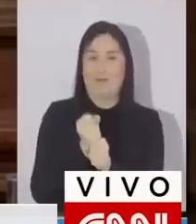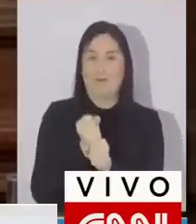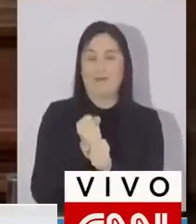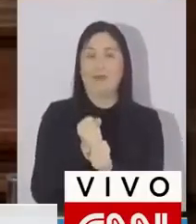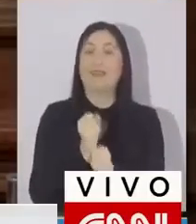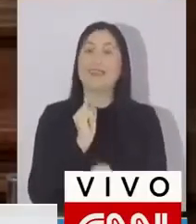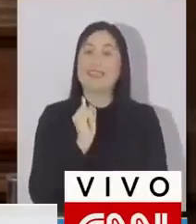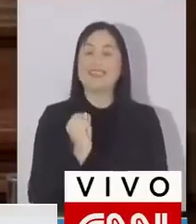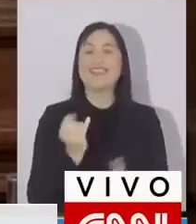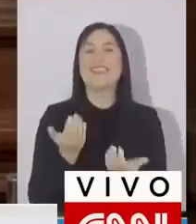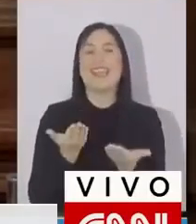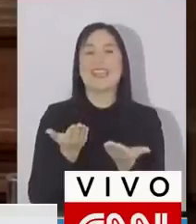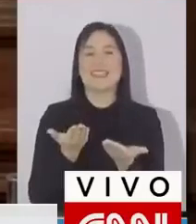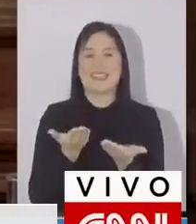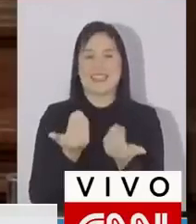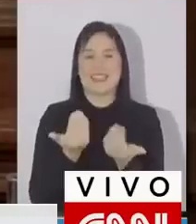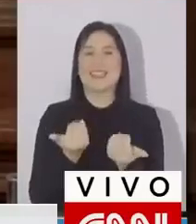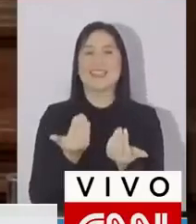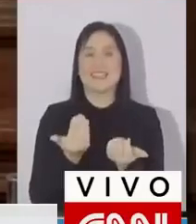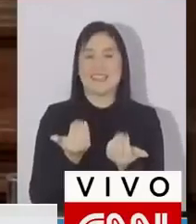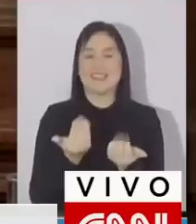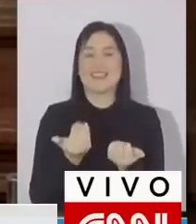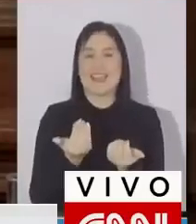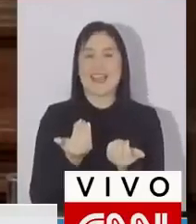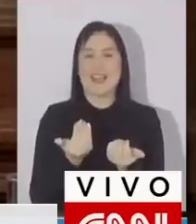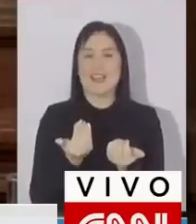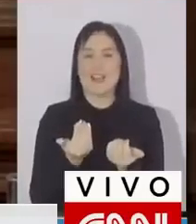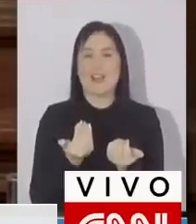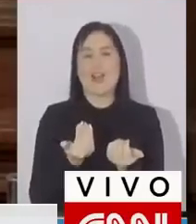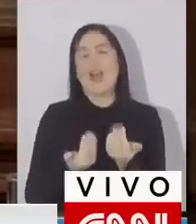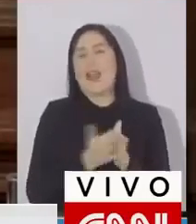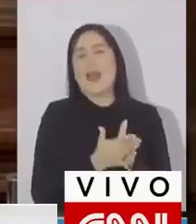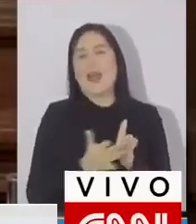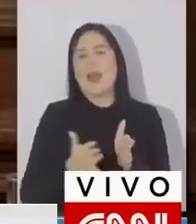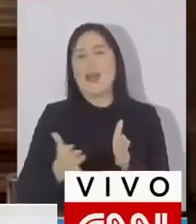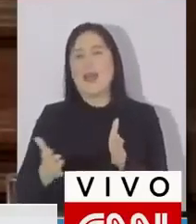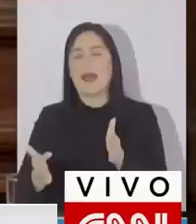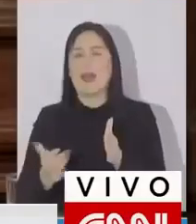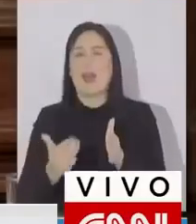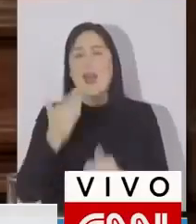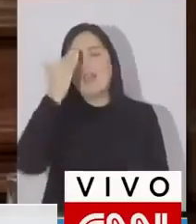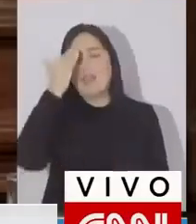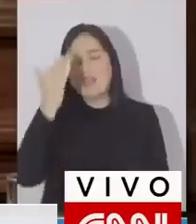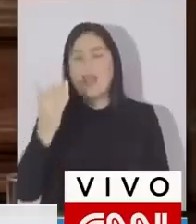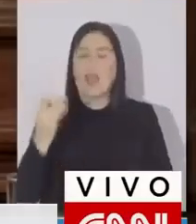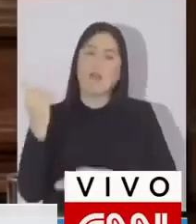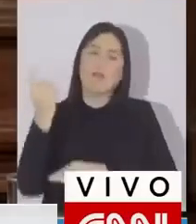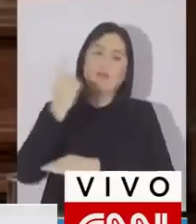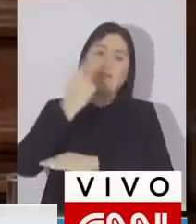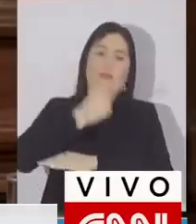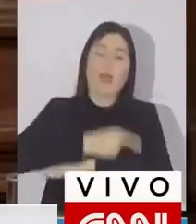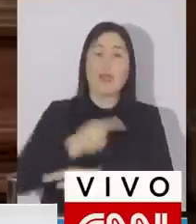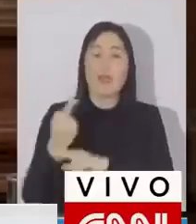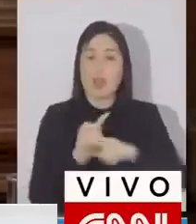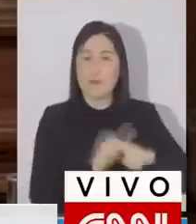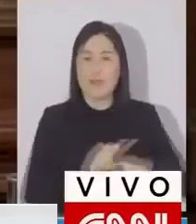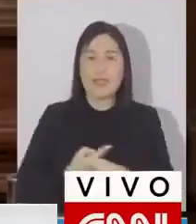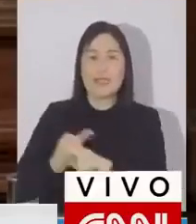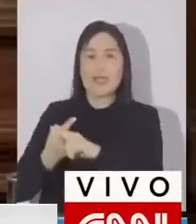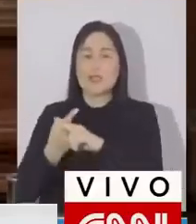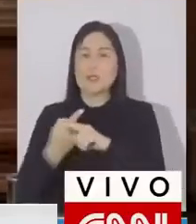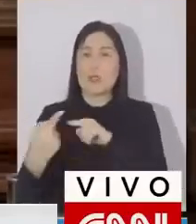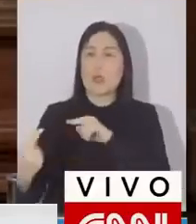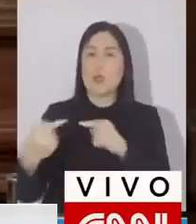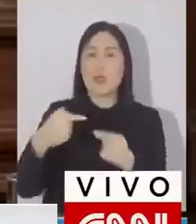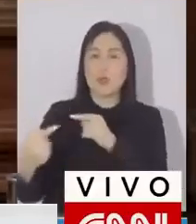necesarias e indispensables largas jornadas de conversación discusión y debate no es un punto